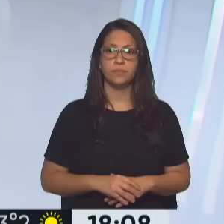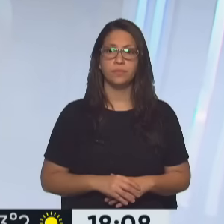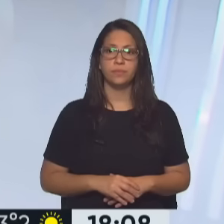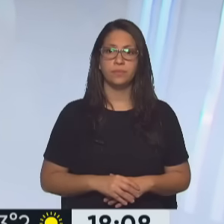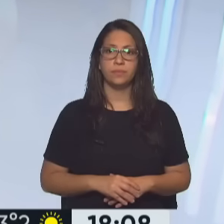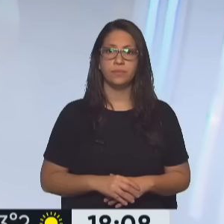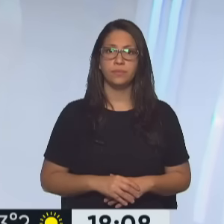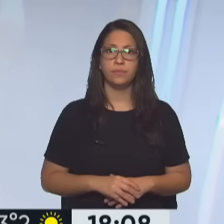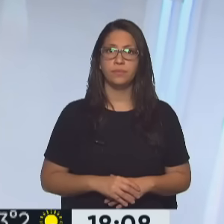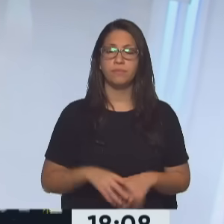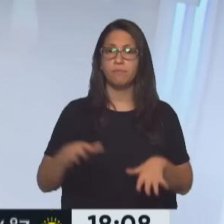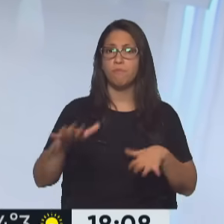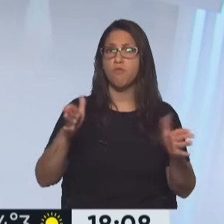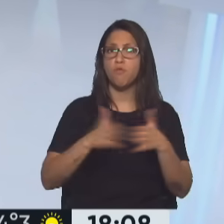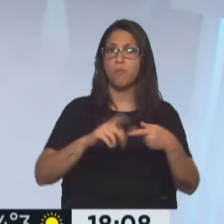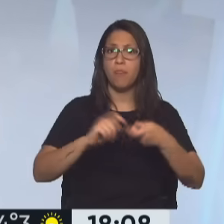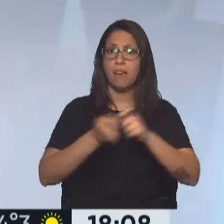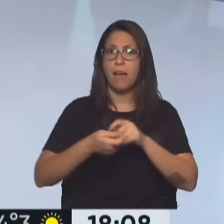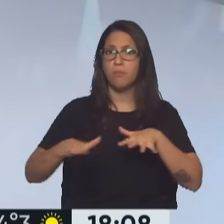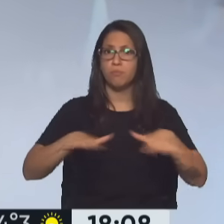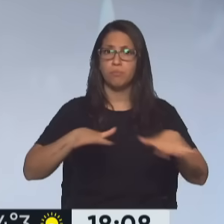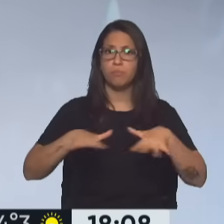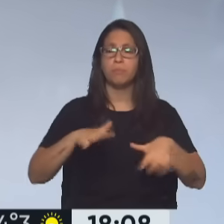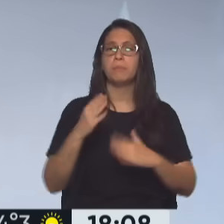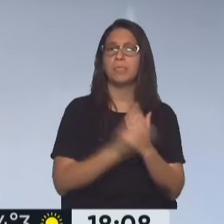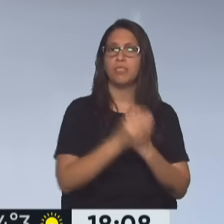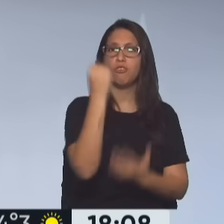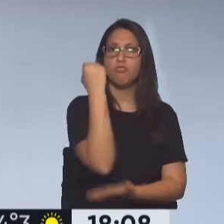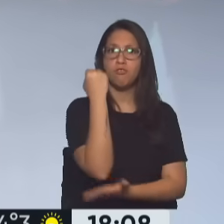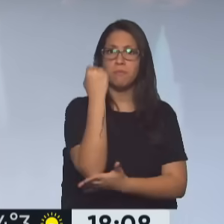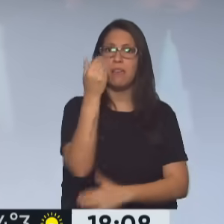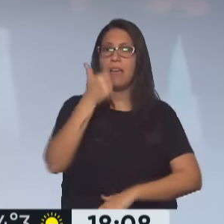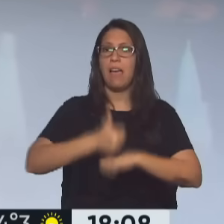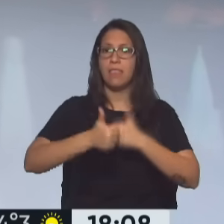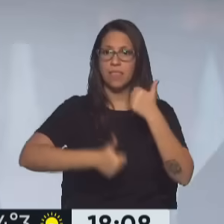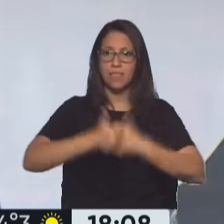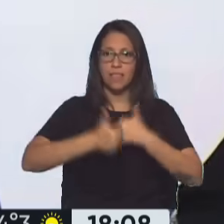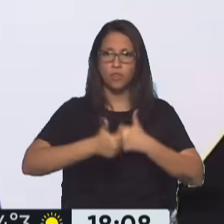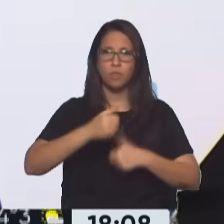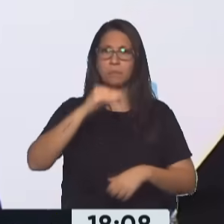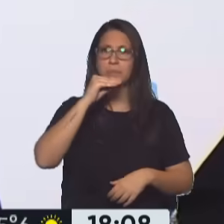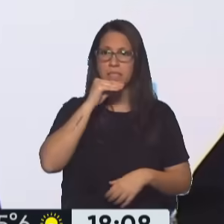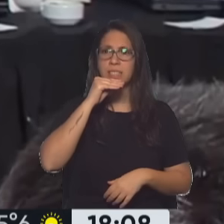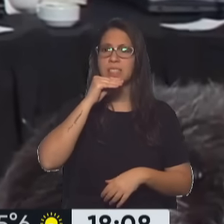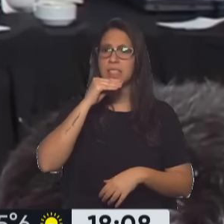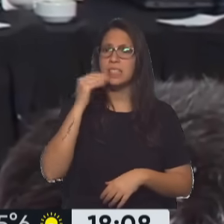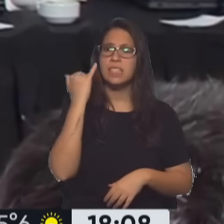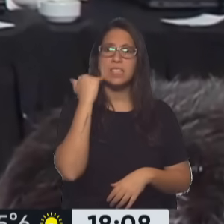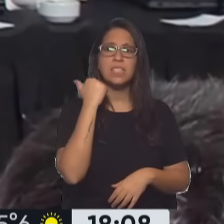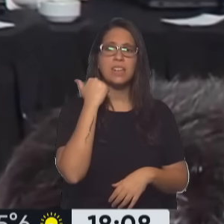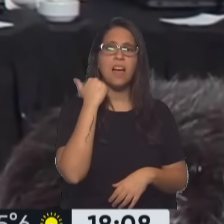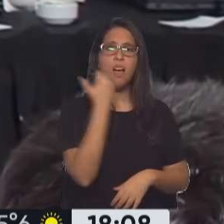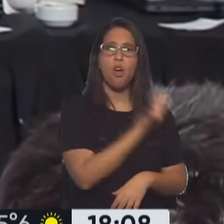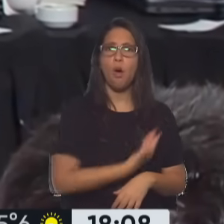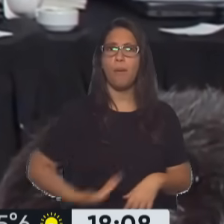En medio de la crisis de Juntos por el Cambio, el ministro de Economía y candidato presidencial Sergio Massa recibió apoyos de